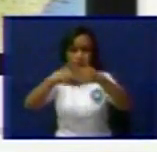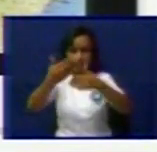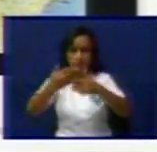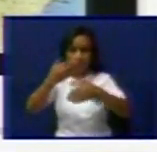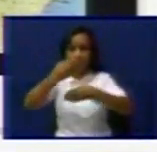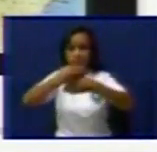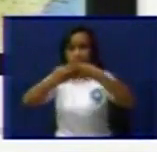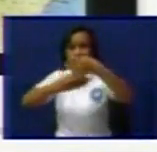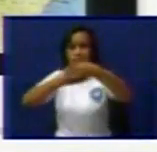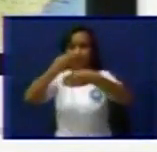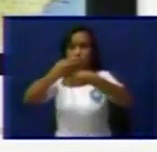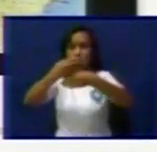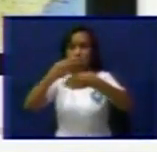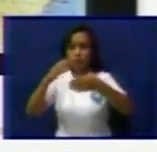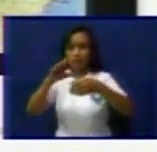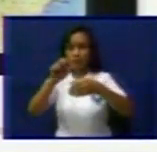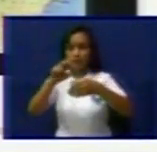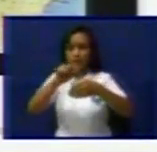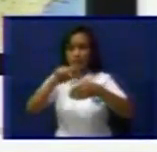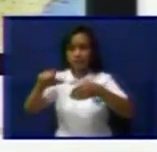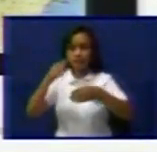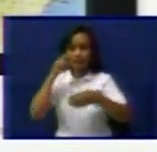de la construcción del canal.